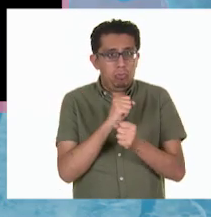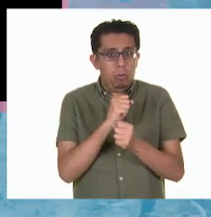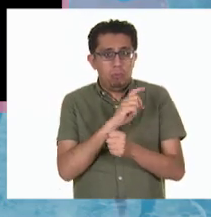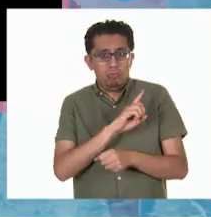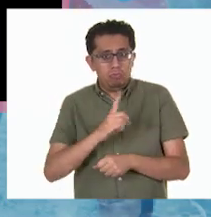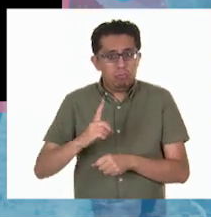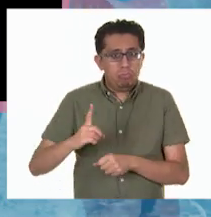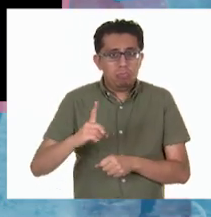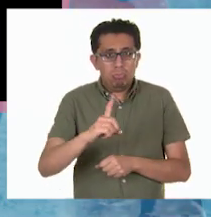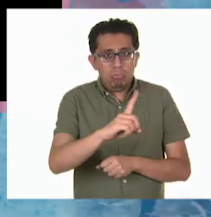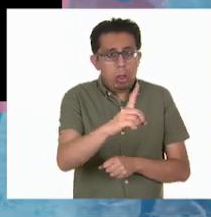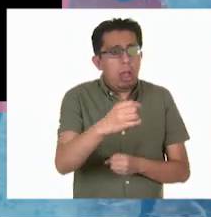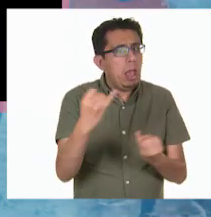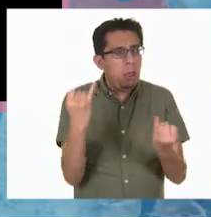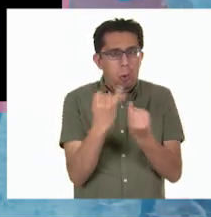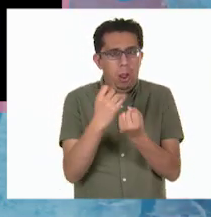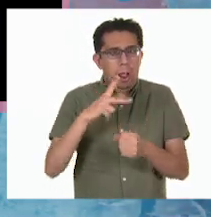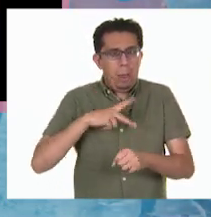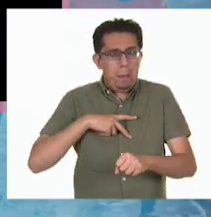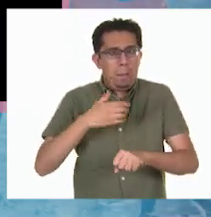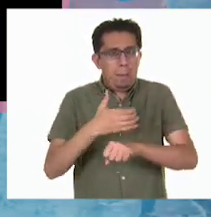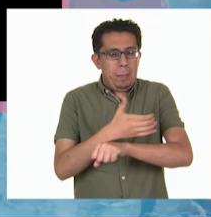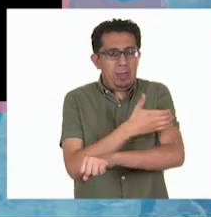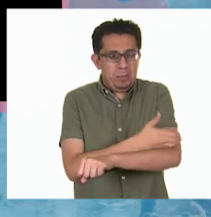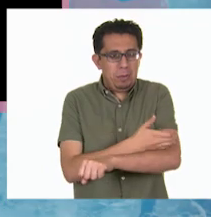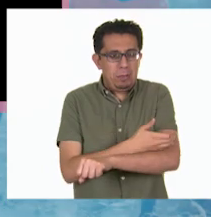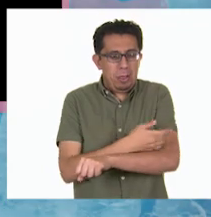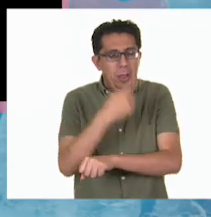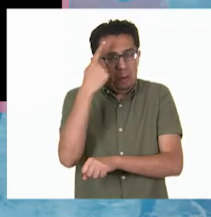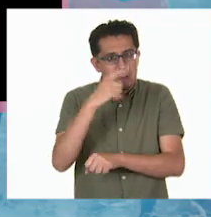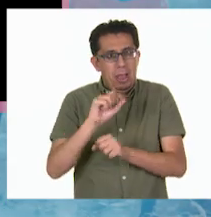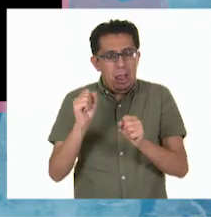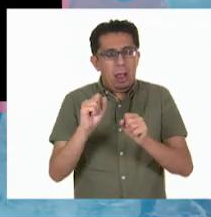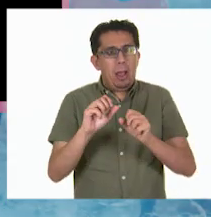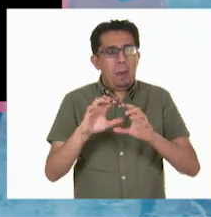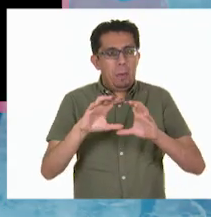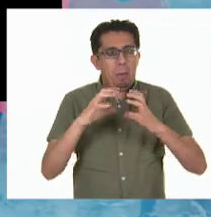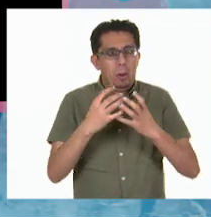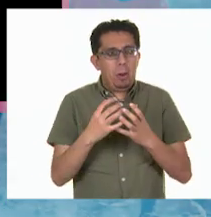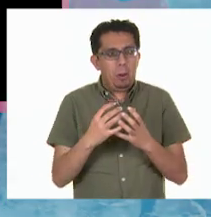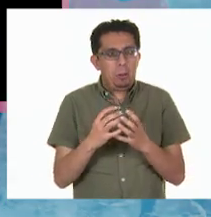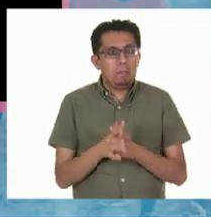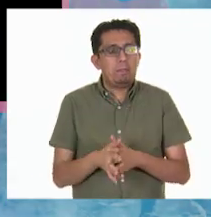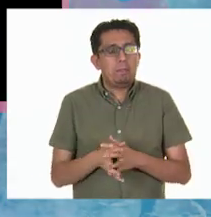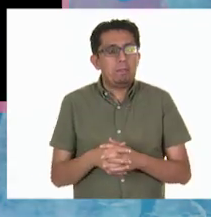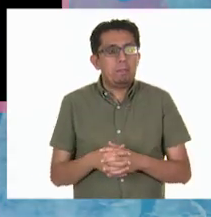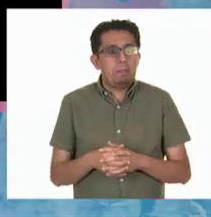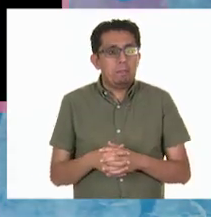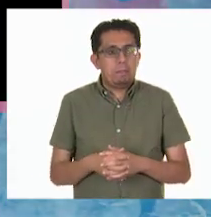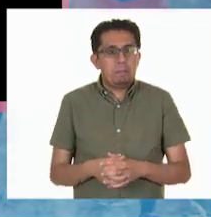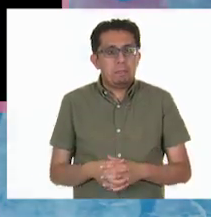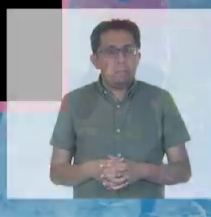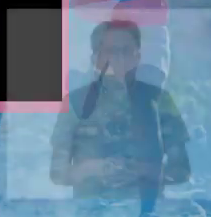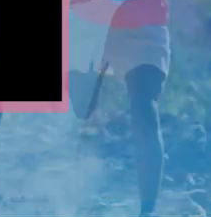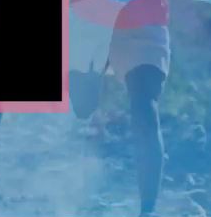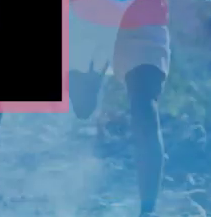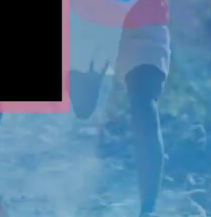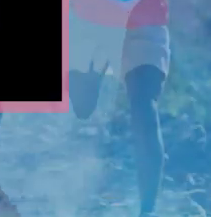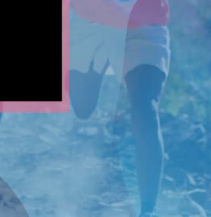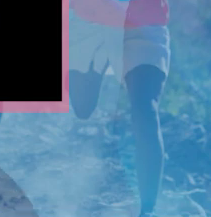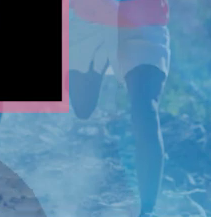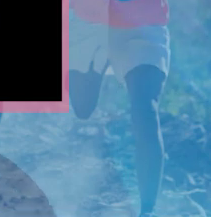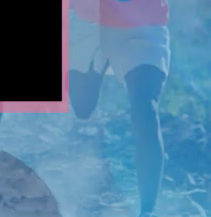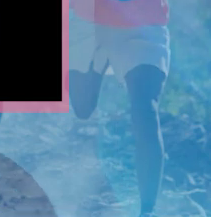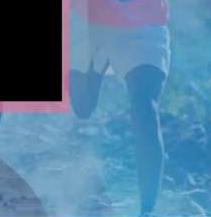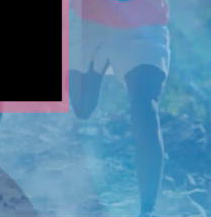que corrieron mis compañeros para la carrera de bola. ¡Rojo, rojo, rojo, rojo, rojo! ¡No les grites!